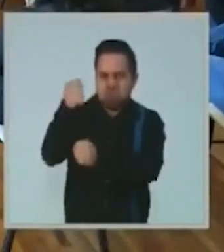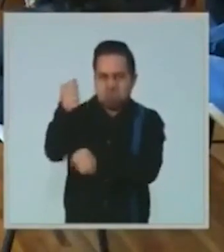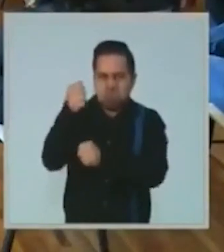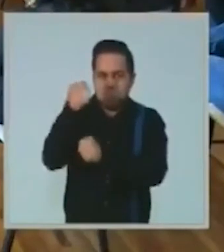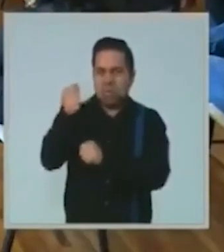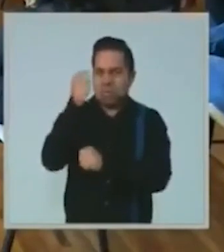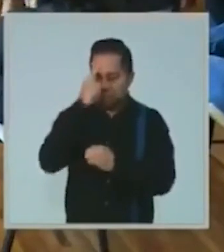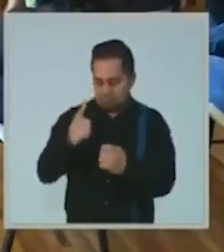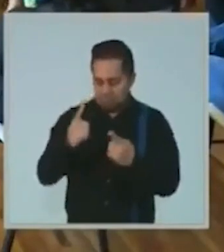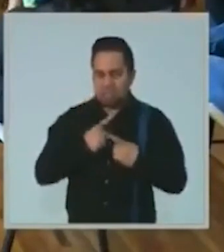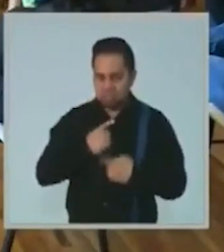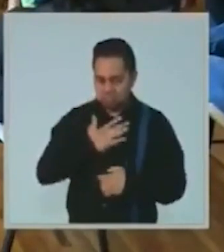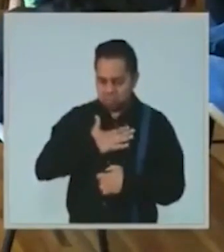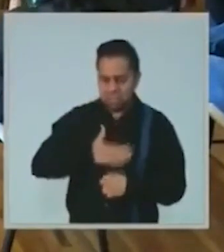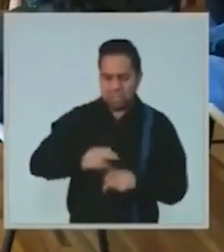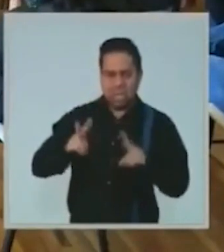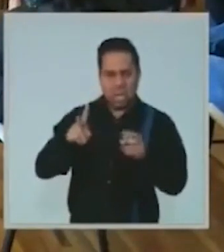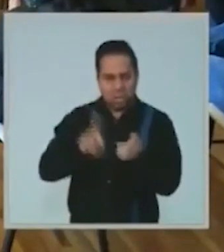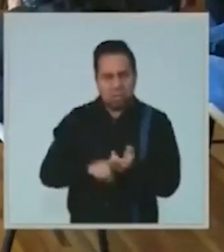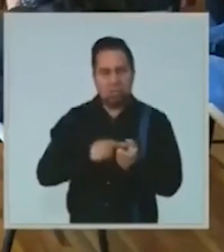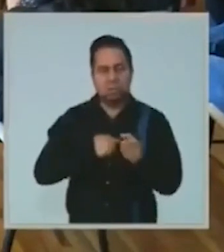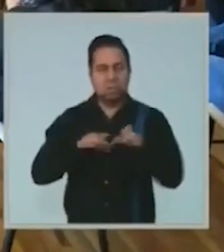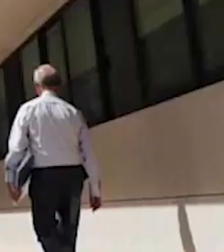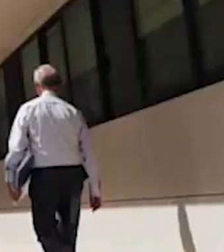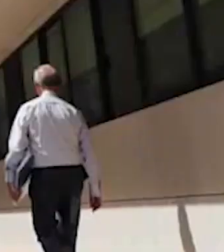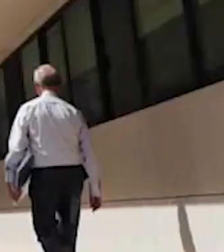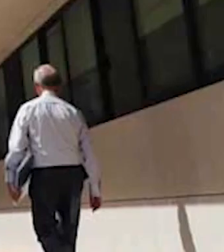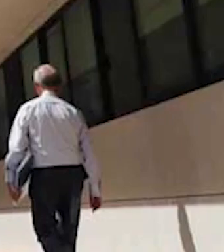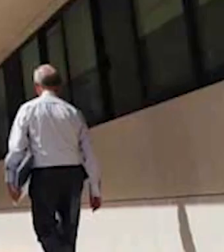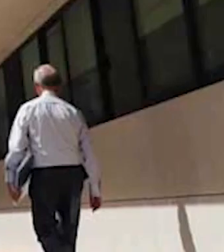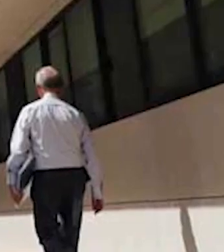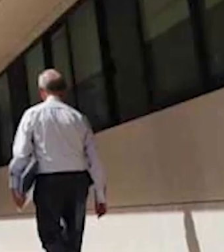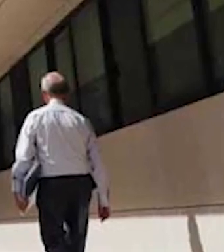640.399 pesos, lo que hizo un monto total de